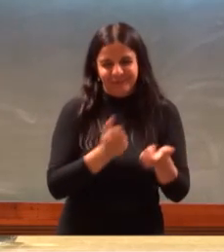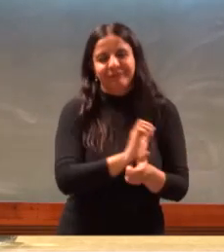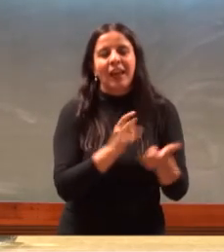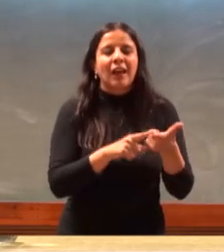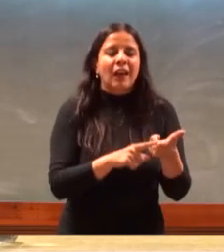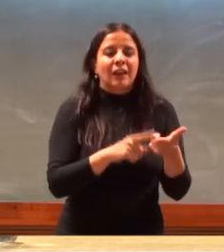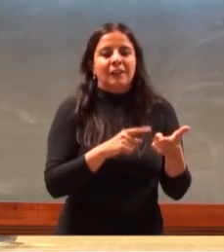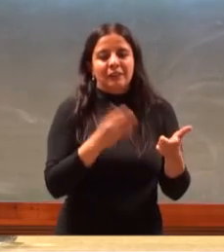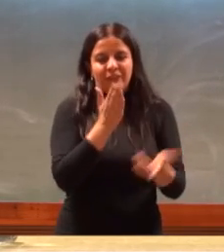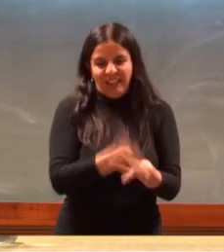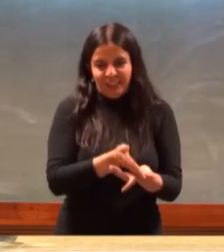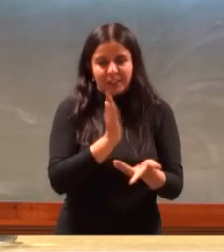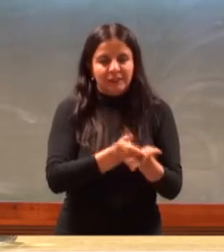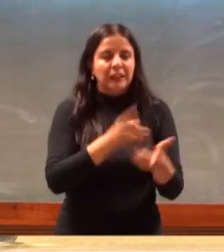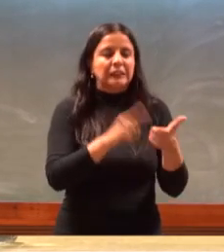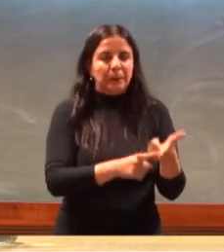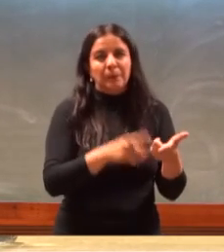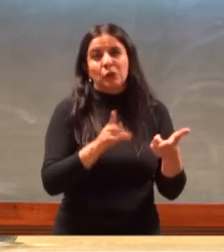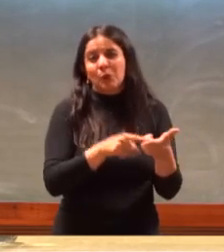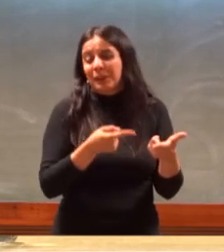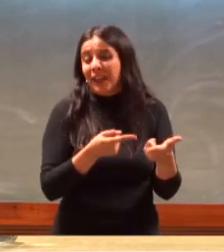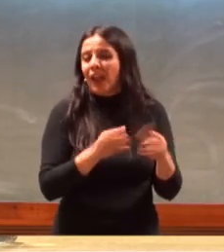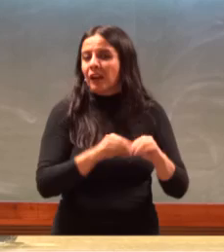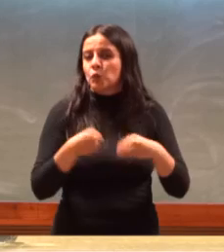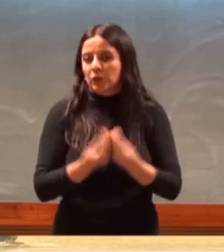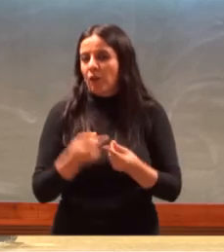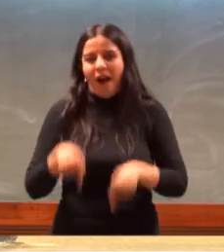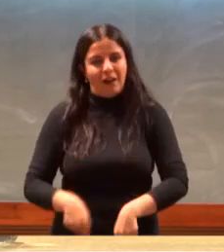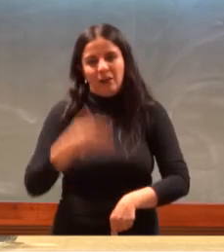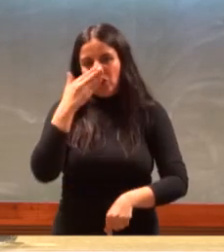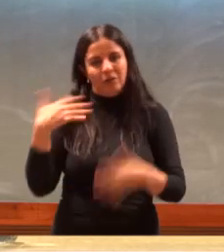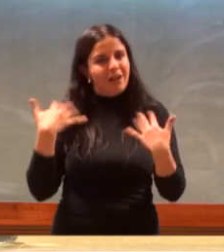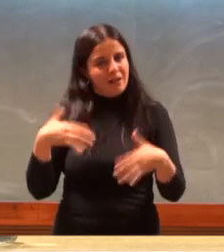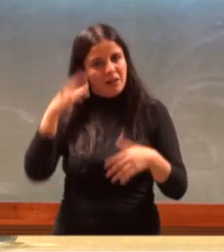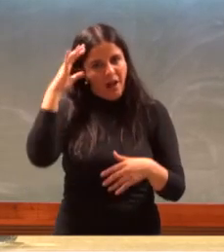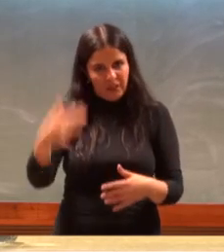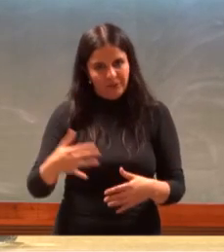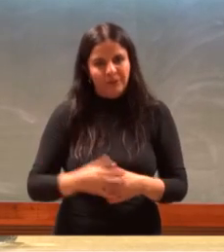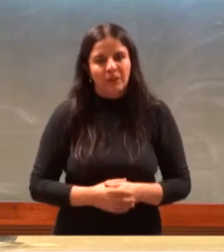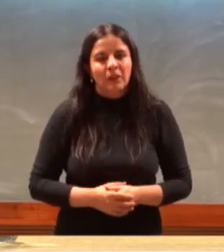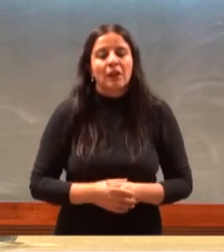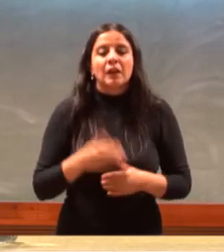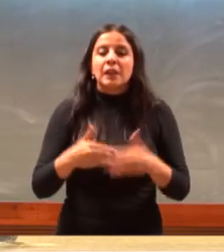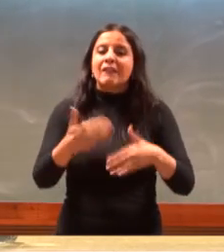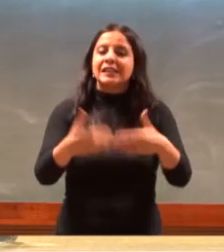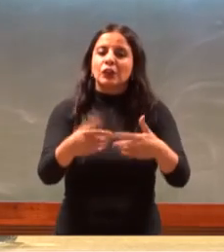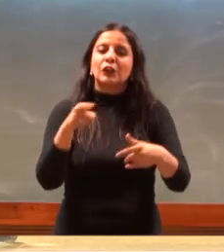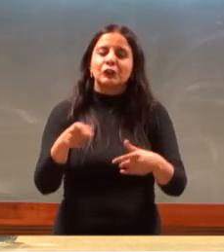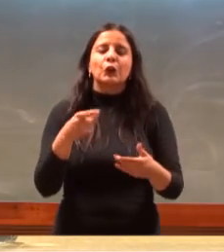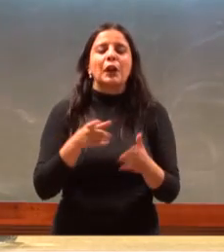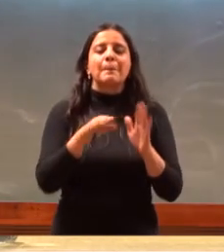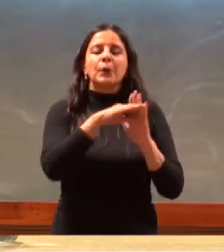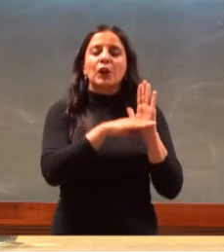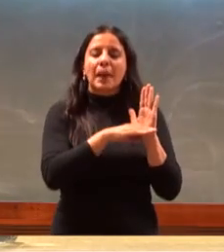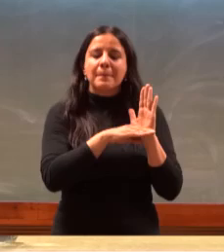que esto tiene en términos sociales en Córdoba avanzar en ese sentido y además con el programa derechos humanos y el programa